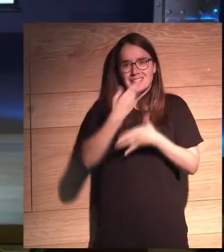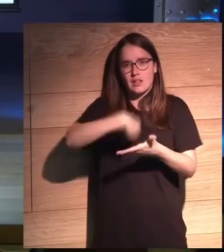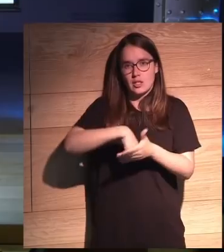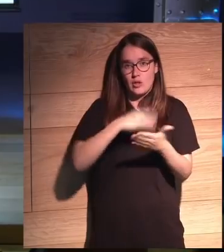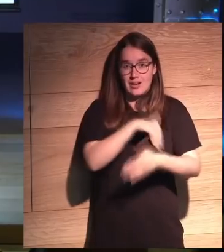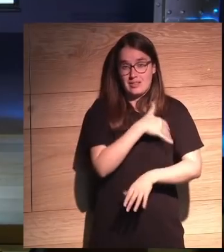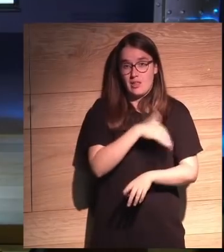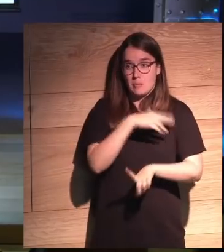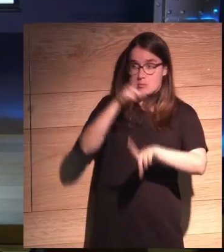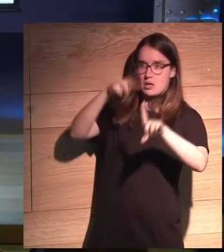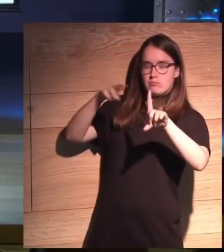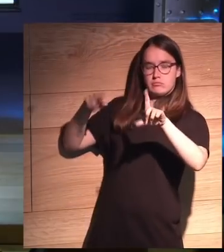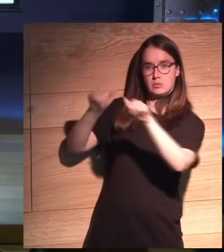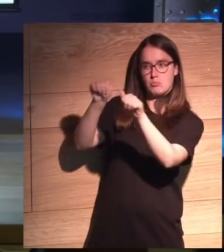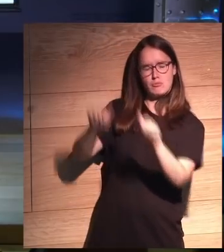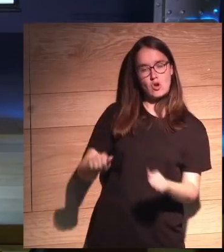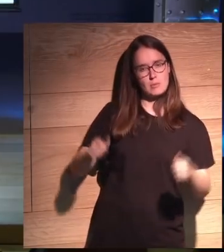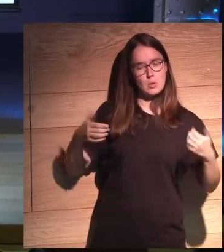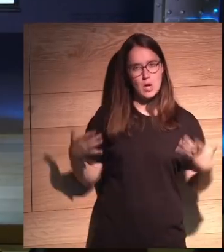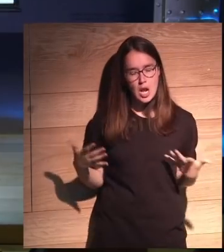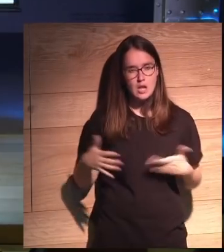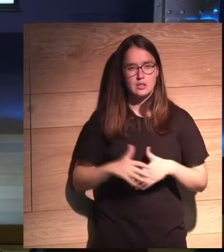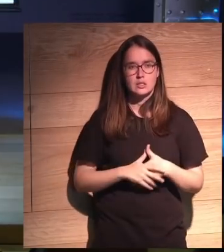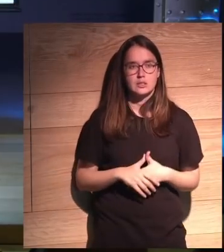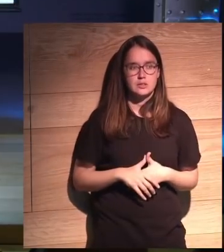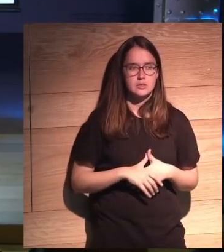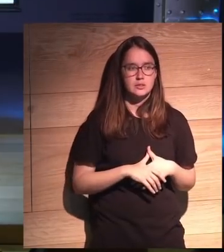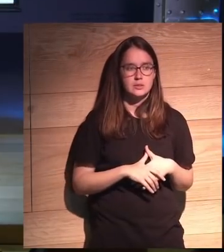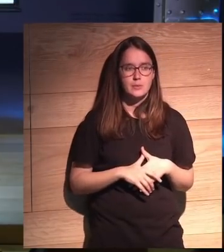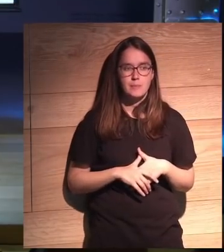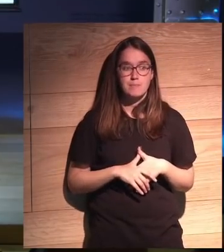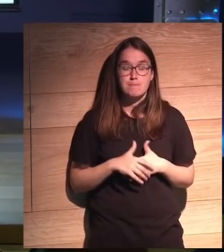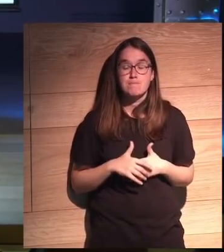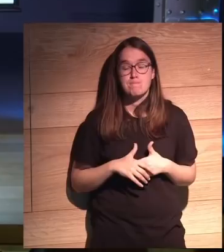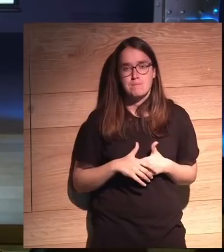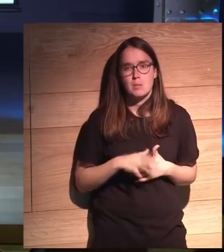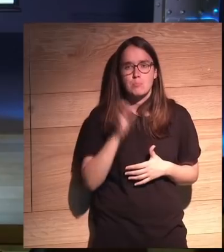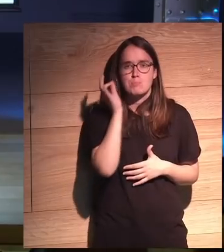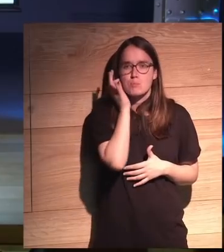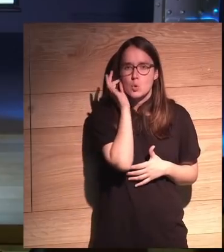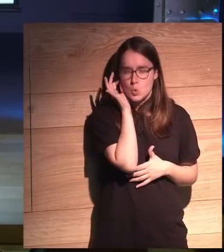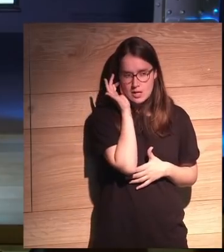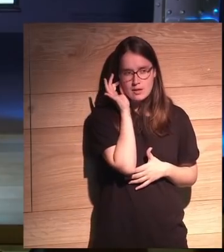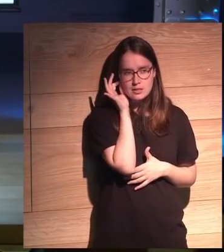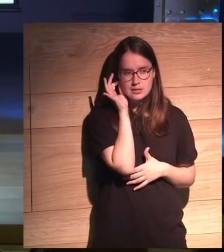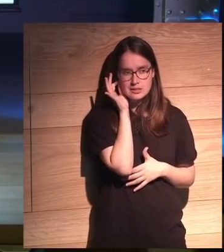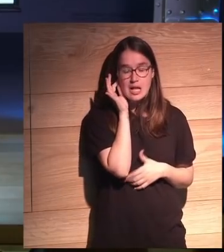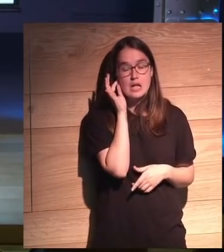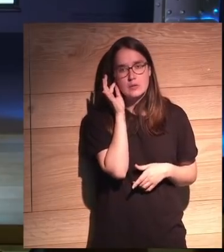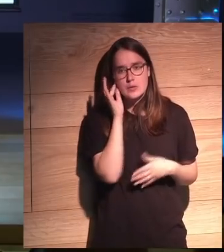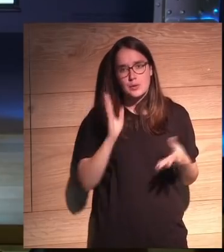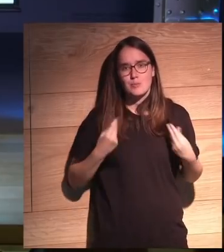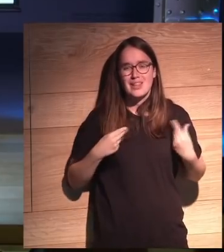las academias, de las escuelas o en los talleres privados de los artistas. Eran mujeres cuya vida a